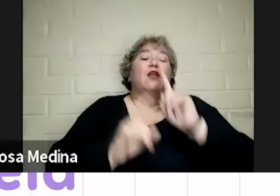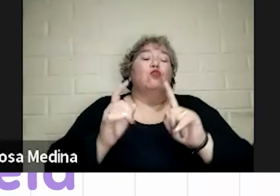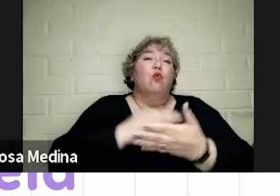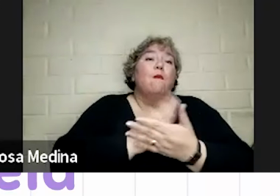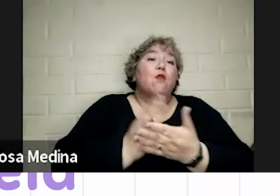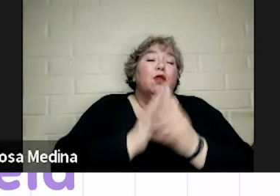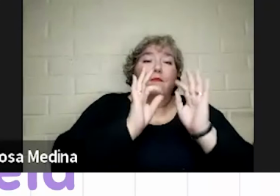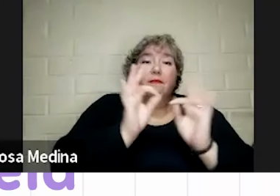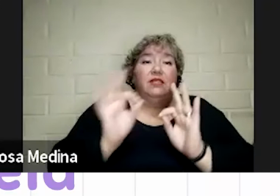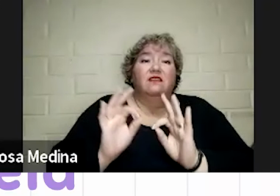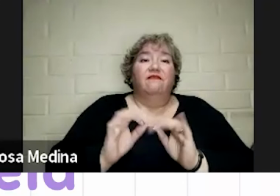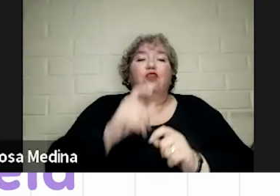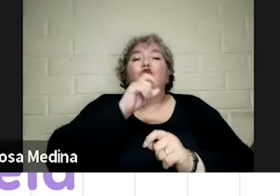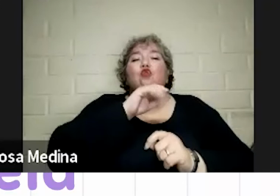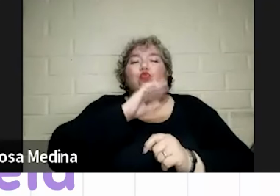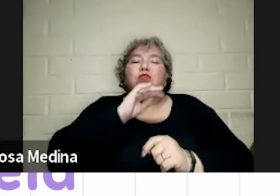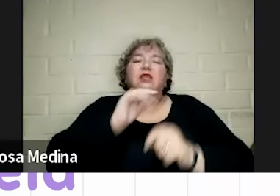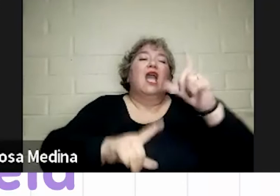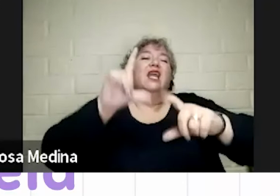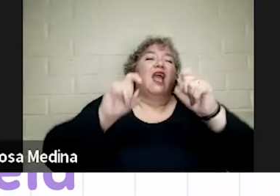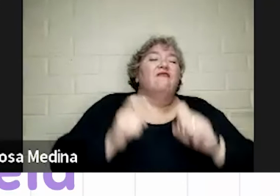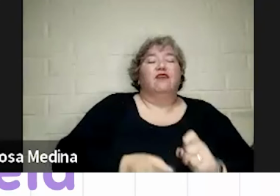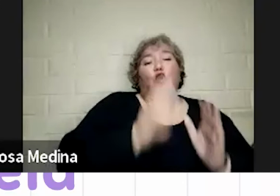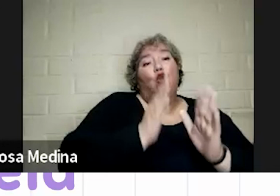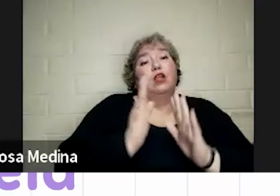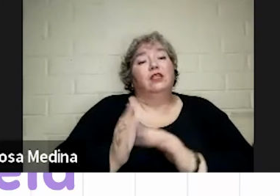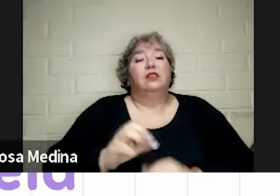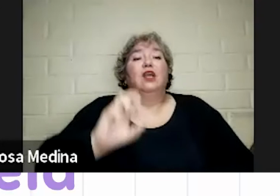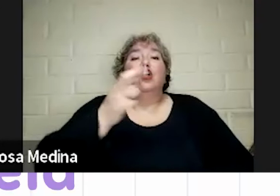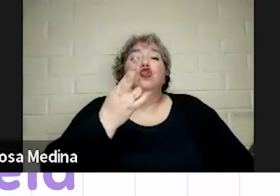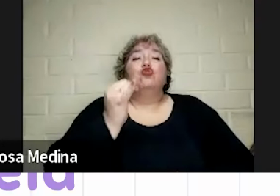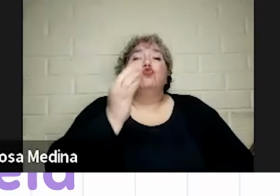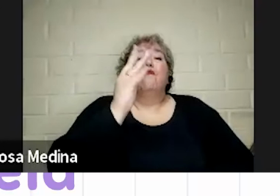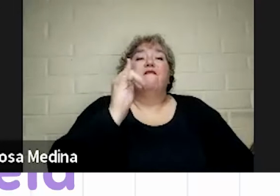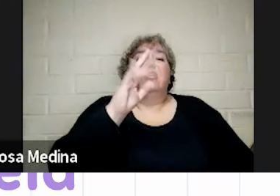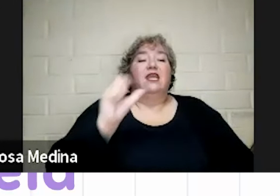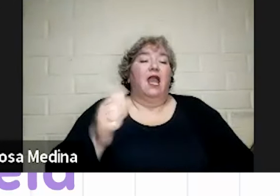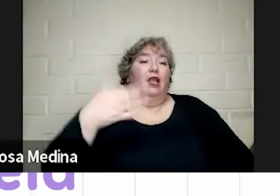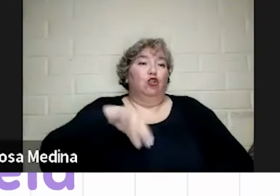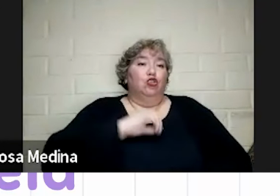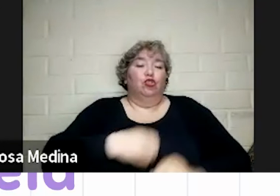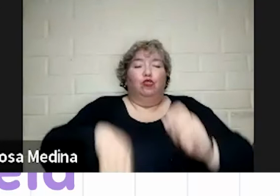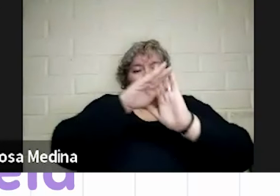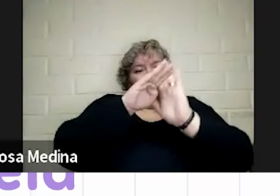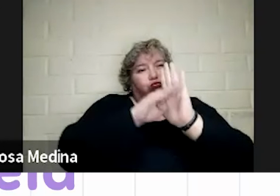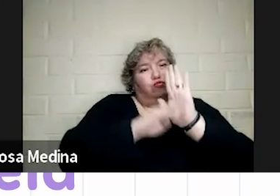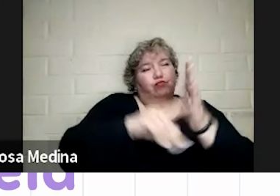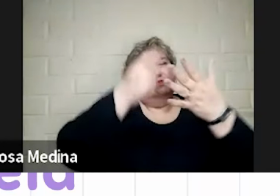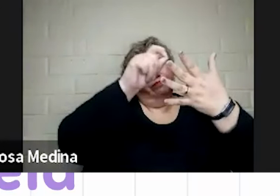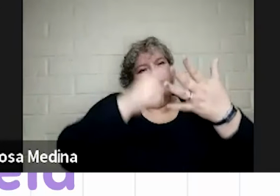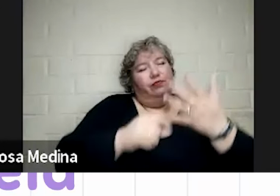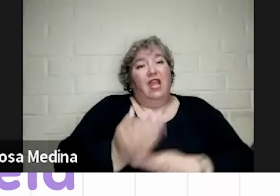Usar gráficos, organizadores. Por ejemplo, la rúbrica con que voy a evaluar, la convertimos en lista de chequeo para que los niños, antes de entregarme la